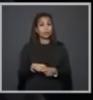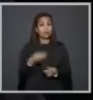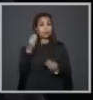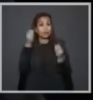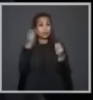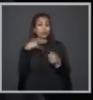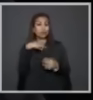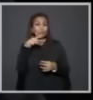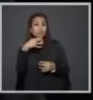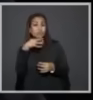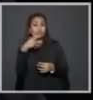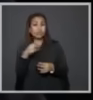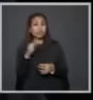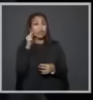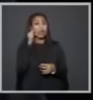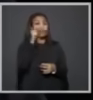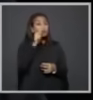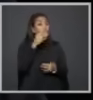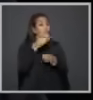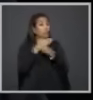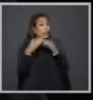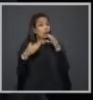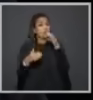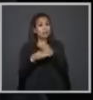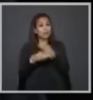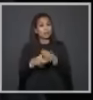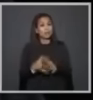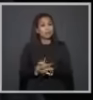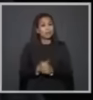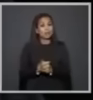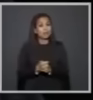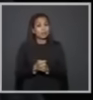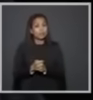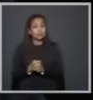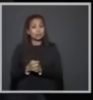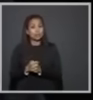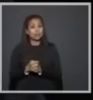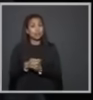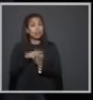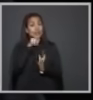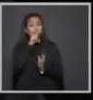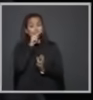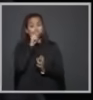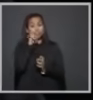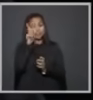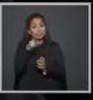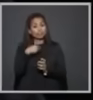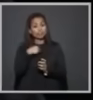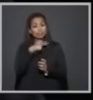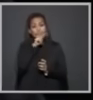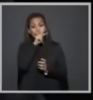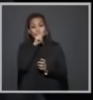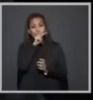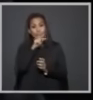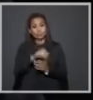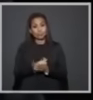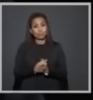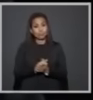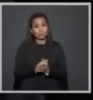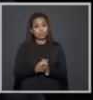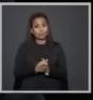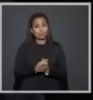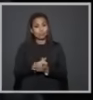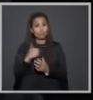He visto cosas que preocupan mucho. Acabamos